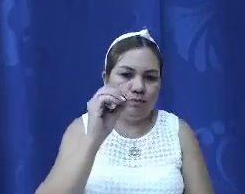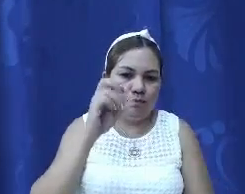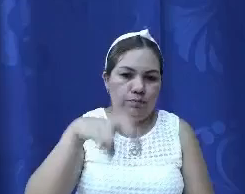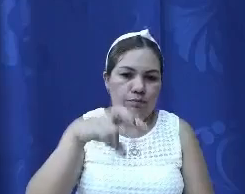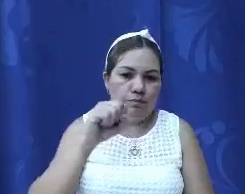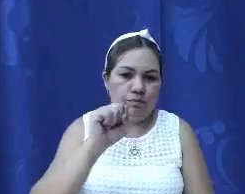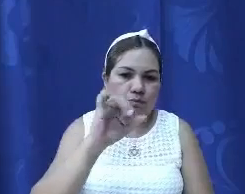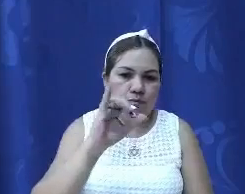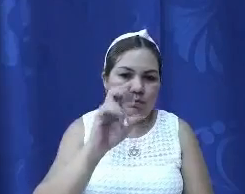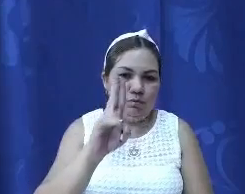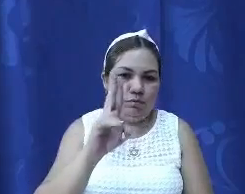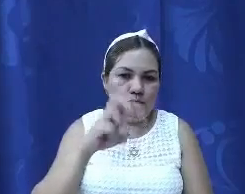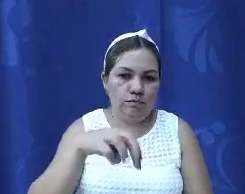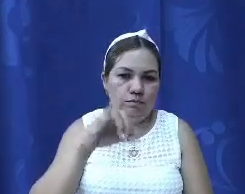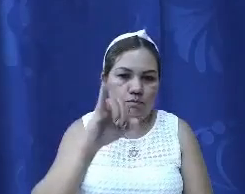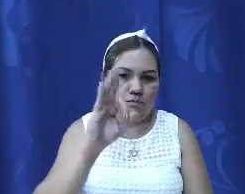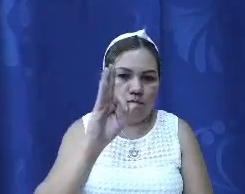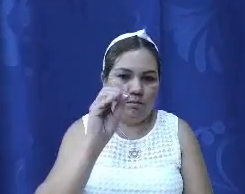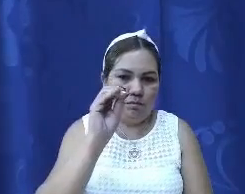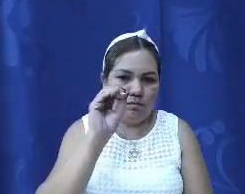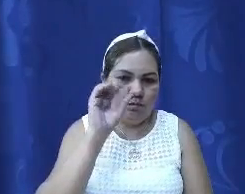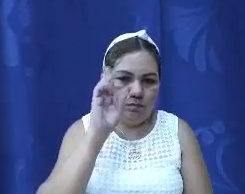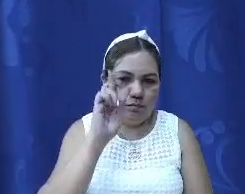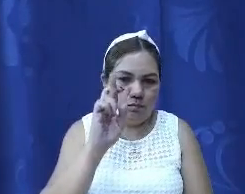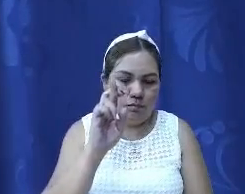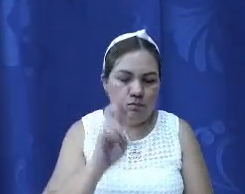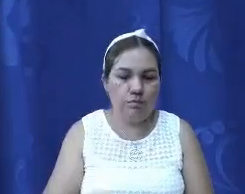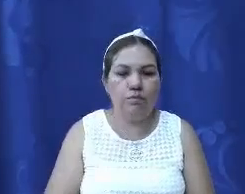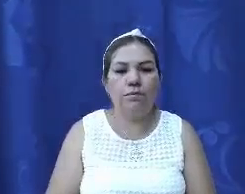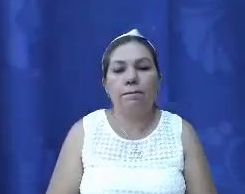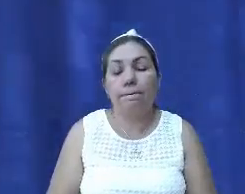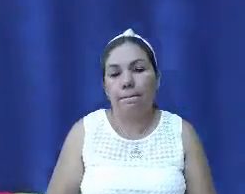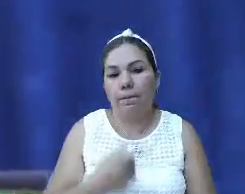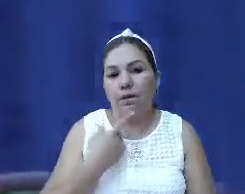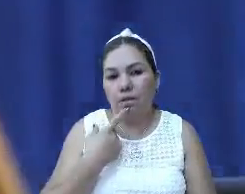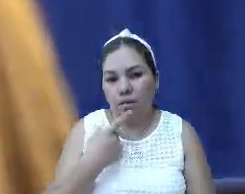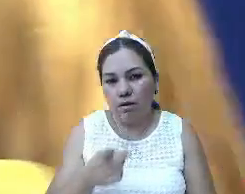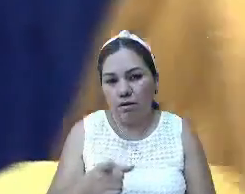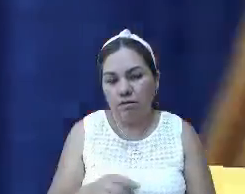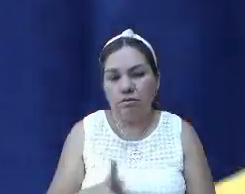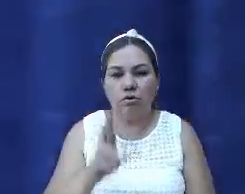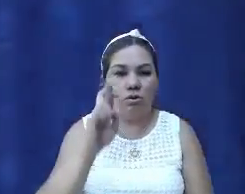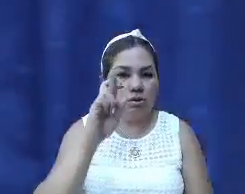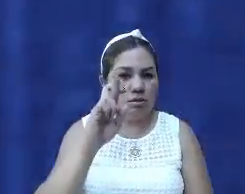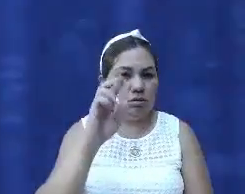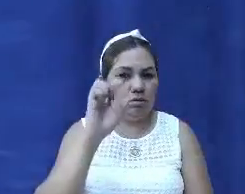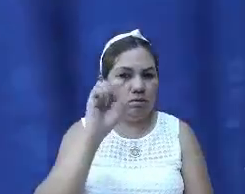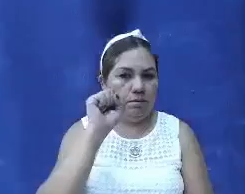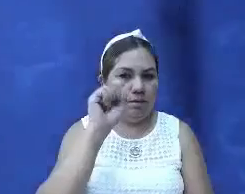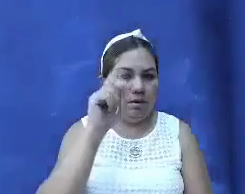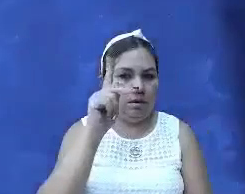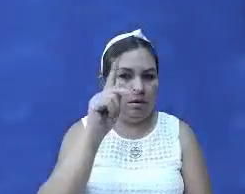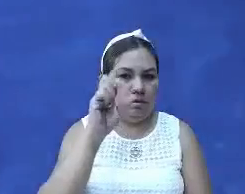¿Cuál es la unción de Natán? La unción que te dice con respeto, pero te lo dice.